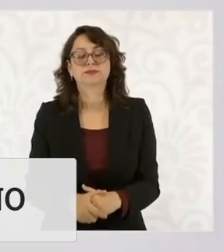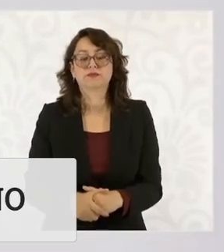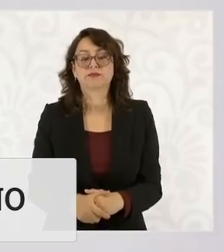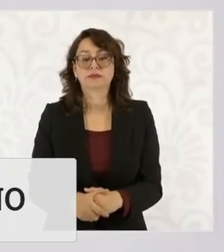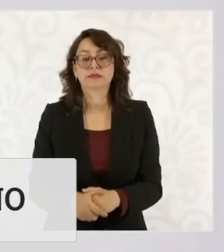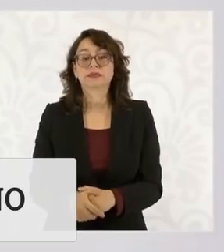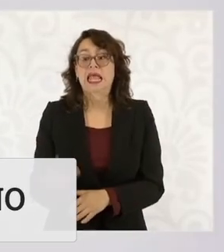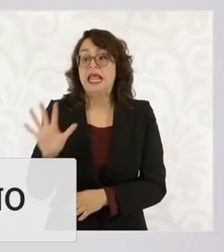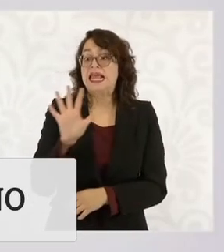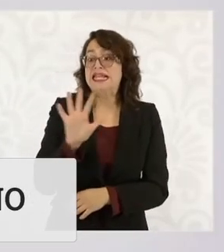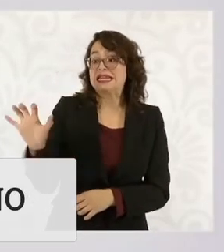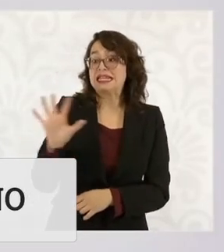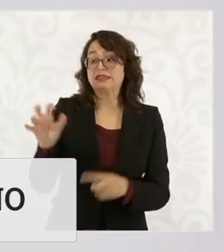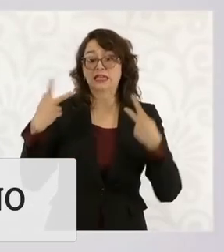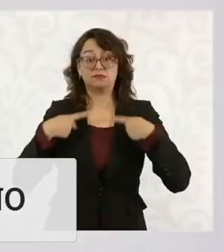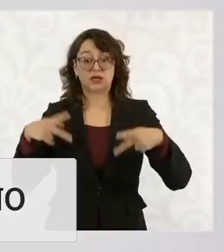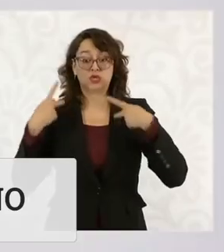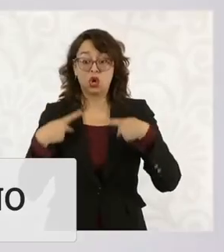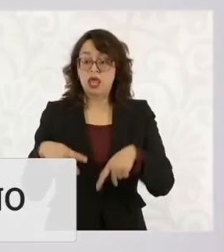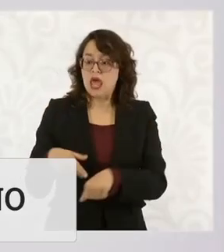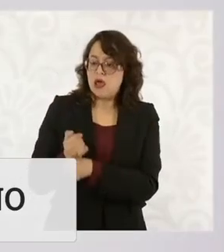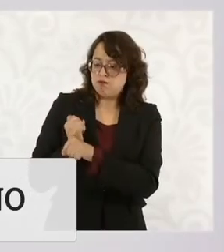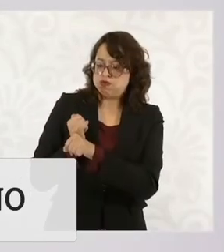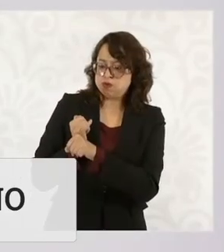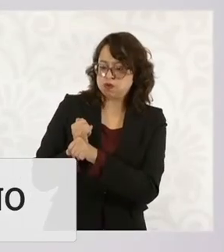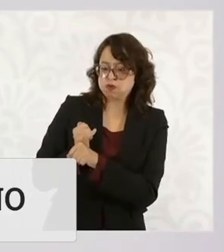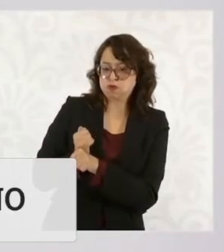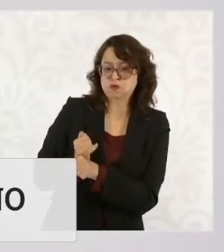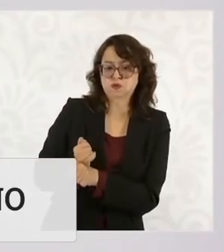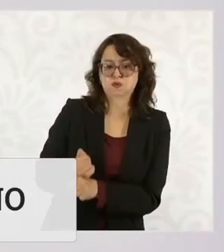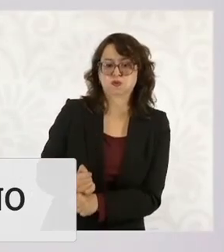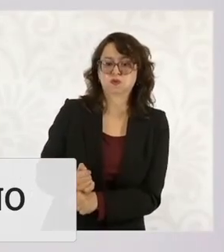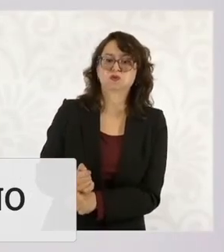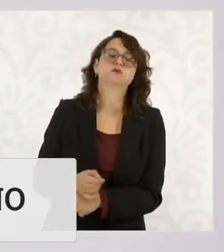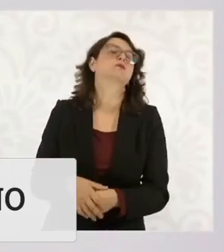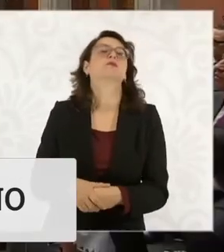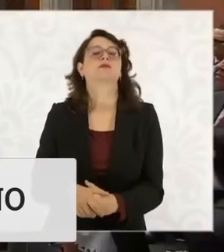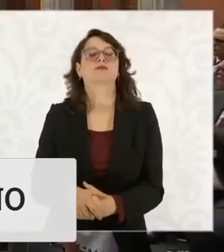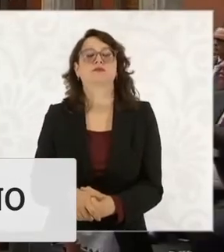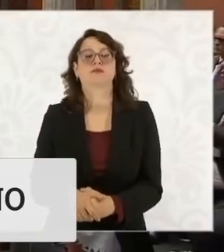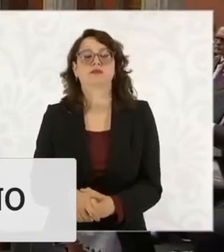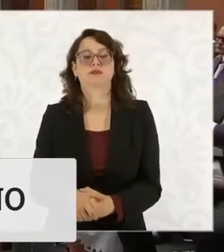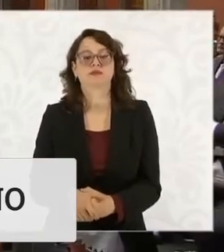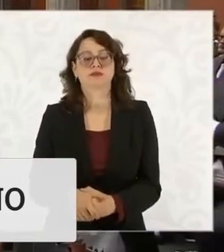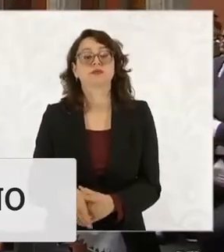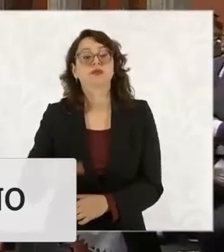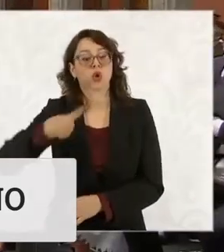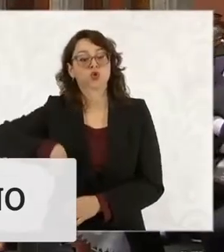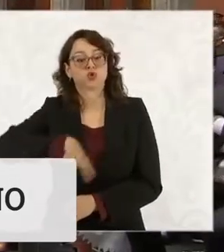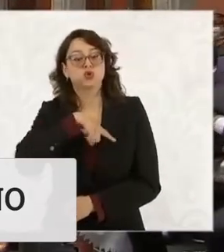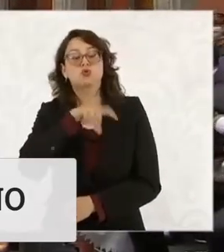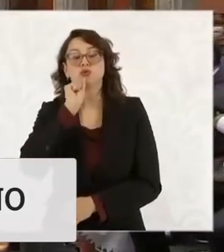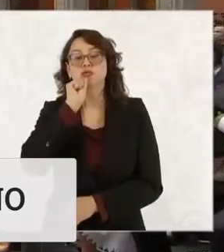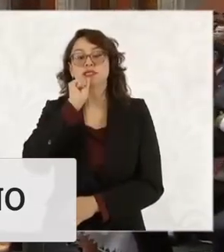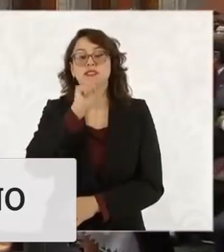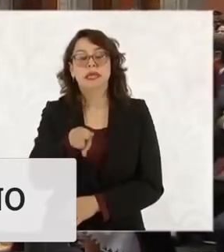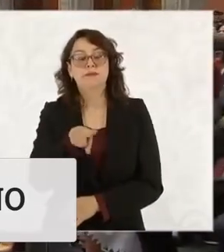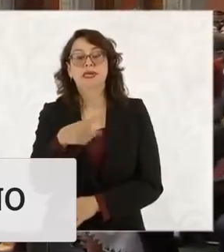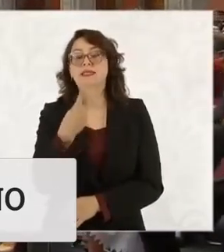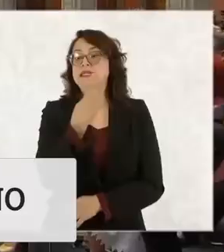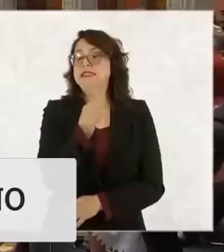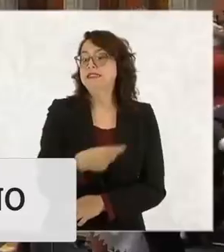de 500 investigadores trabajando en estos proyectos de investigación. Hemos incrementado